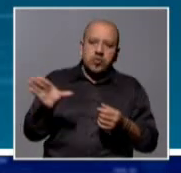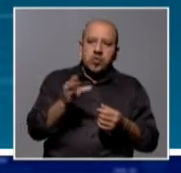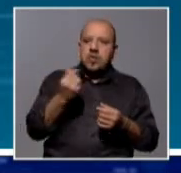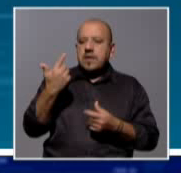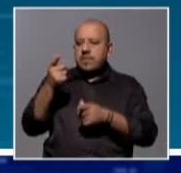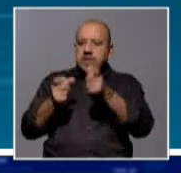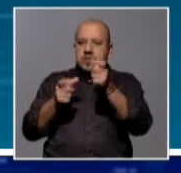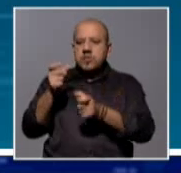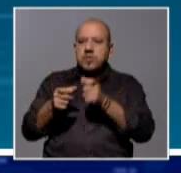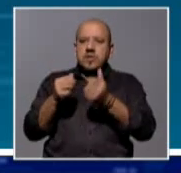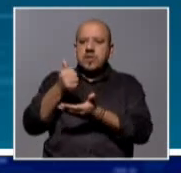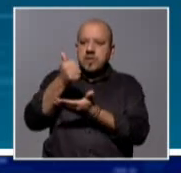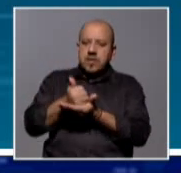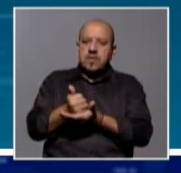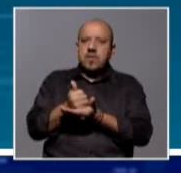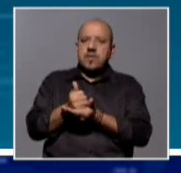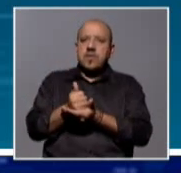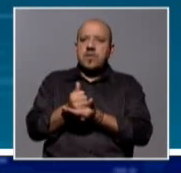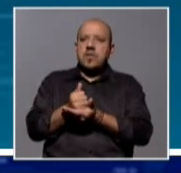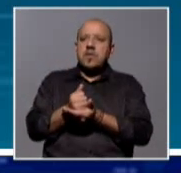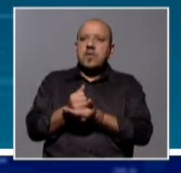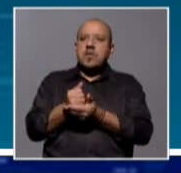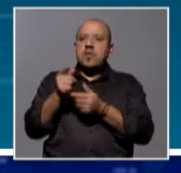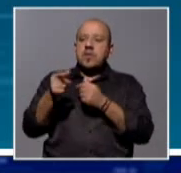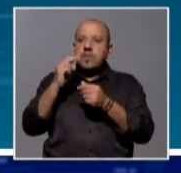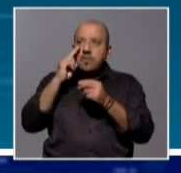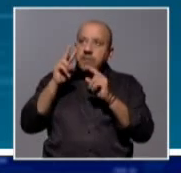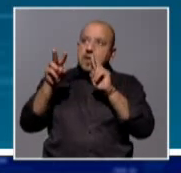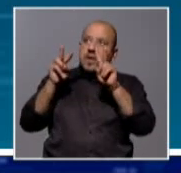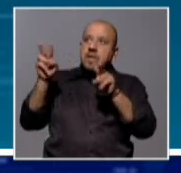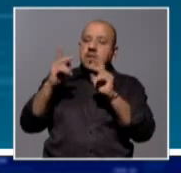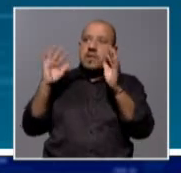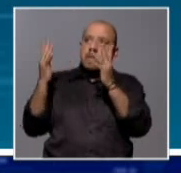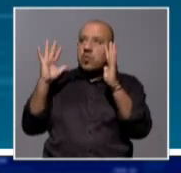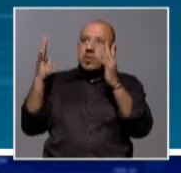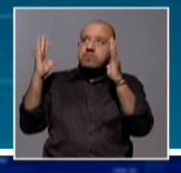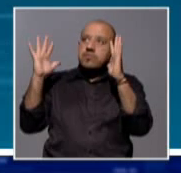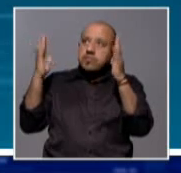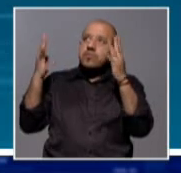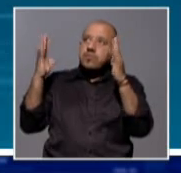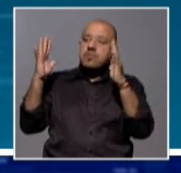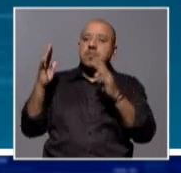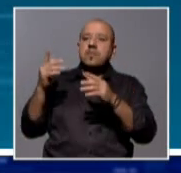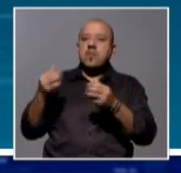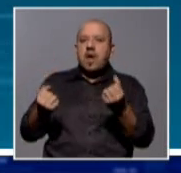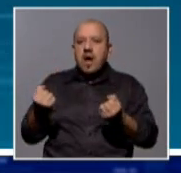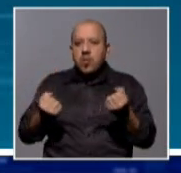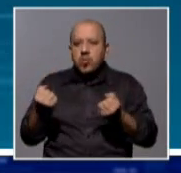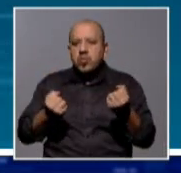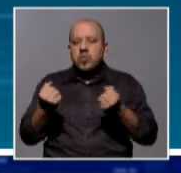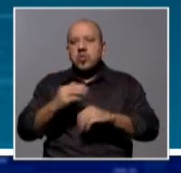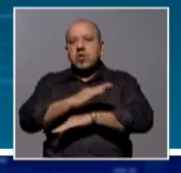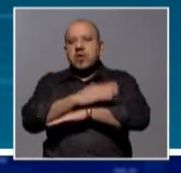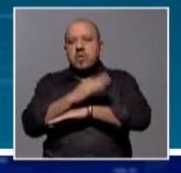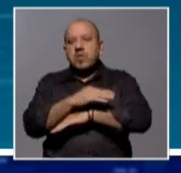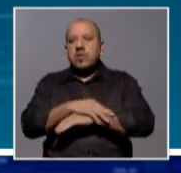abajo mirando cómo colocábamos la pancarta aplaudían, pero los autos y camiones y bueno,